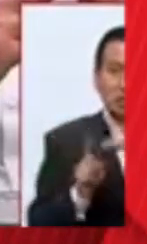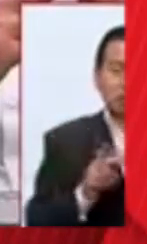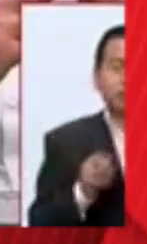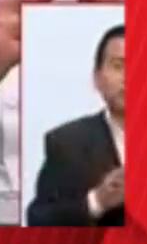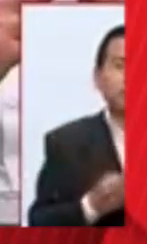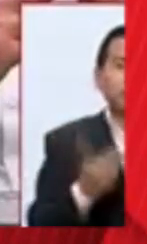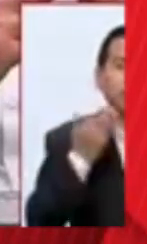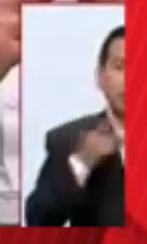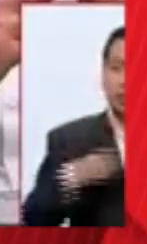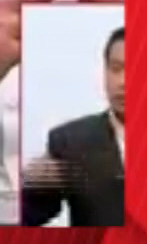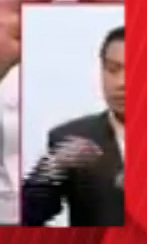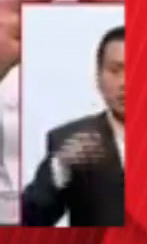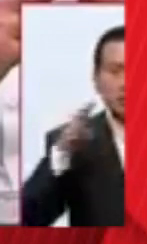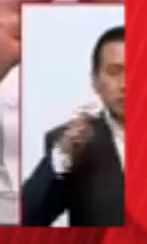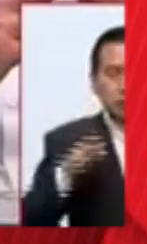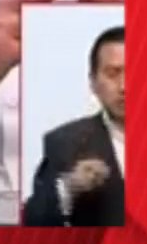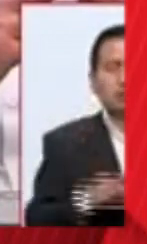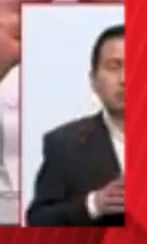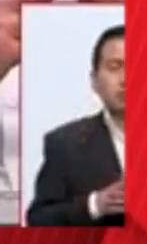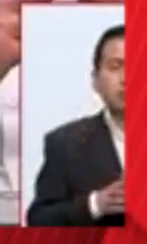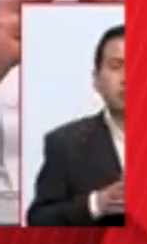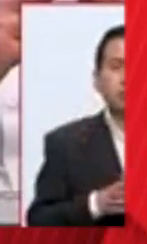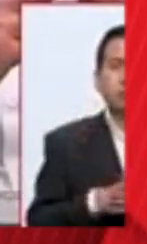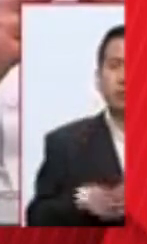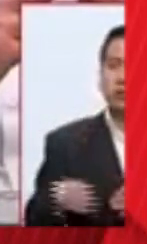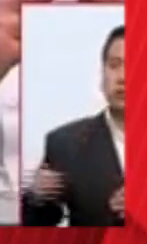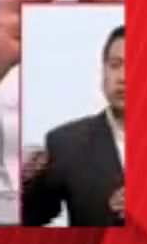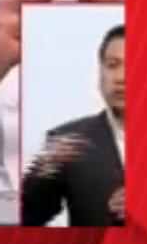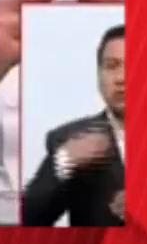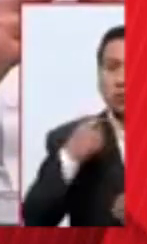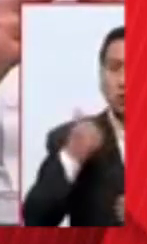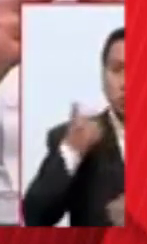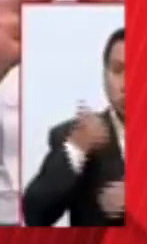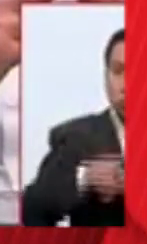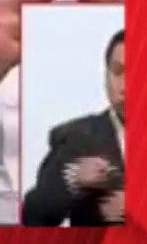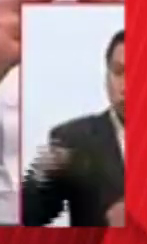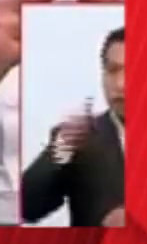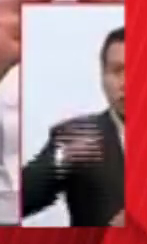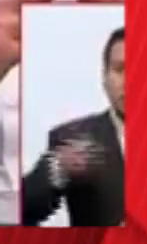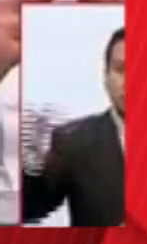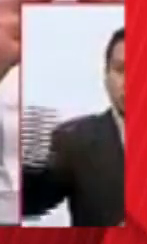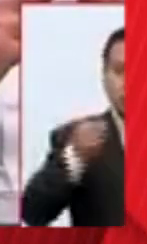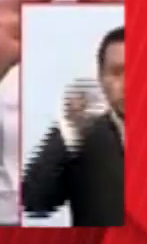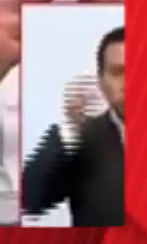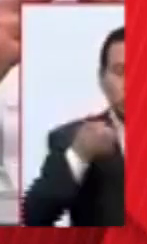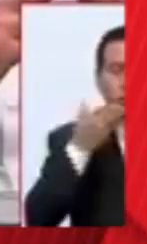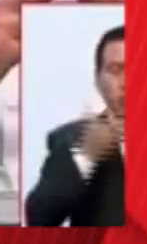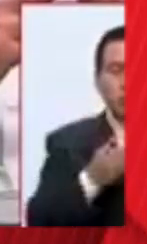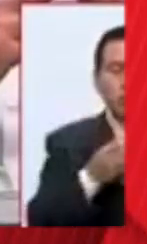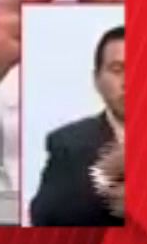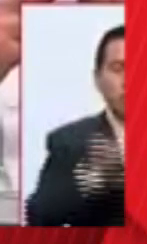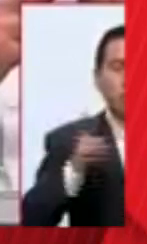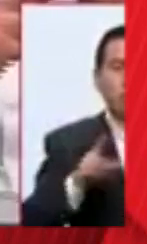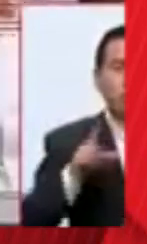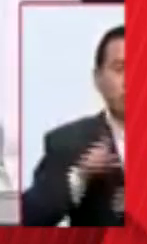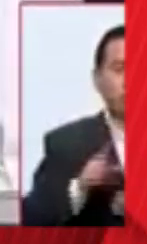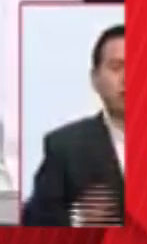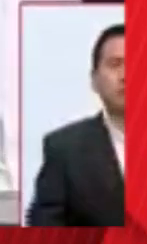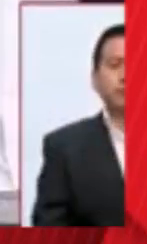gracias a las investigaciones. Y los responsables, en todo caso, deben ser juzgados para bien de la democracia